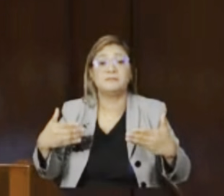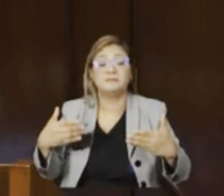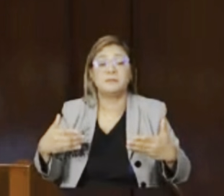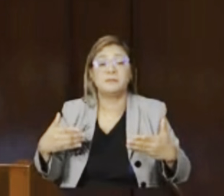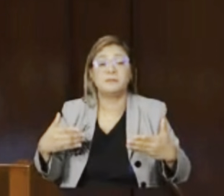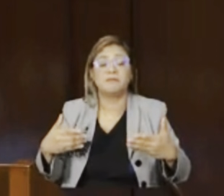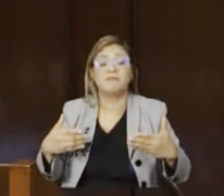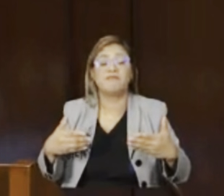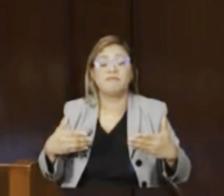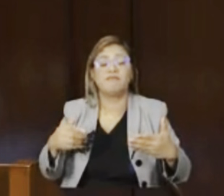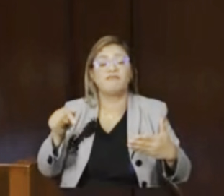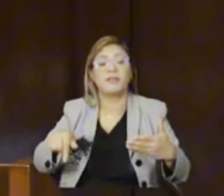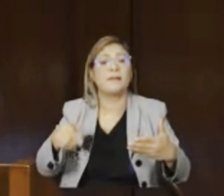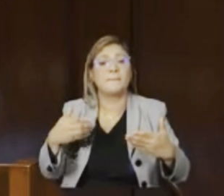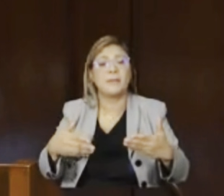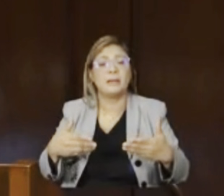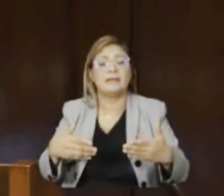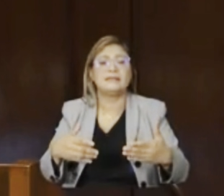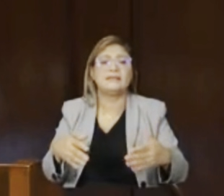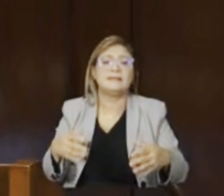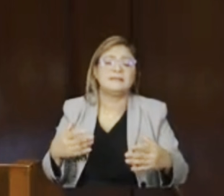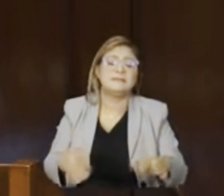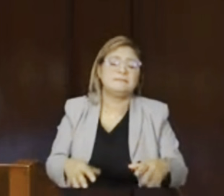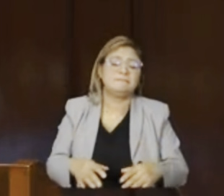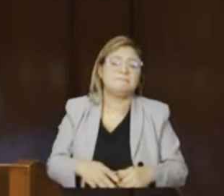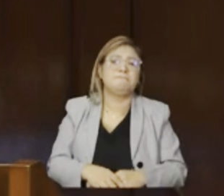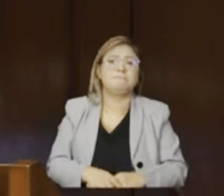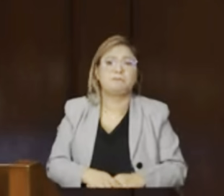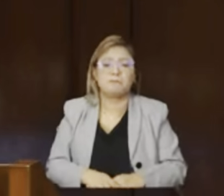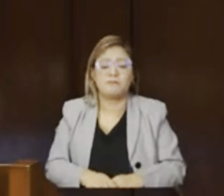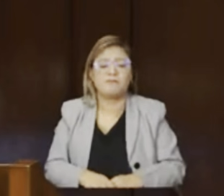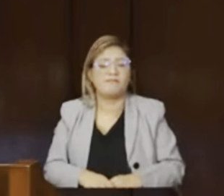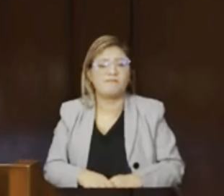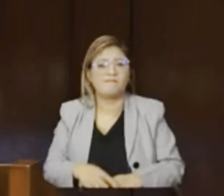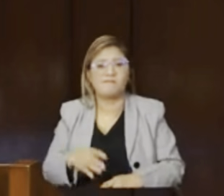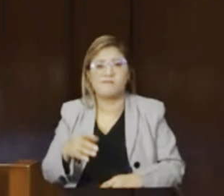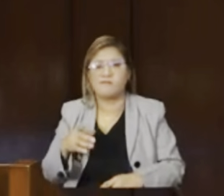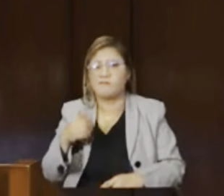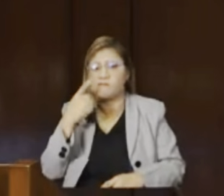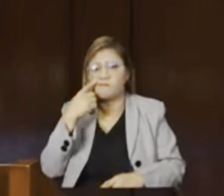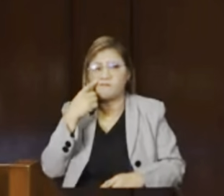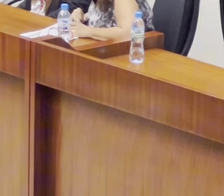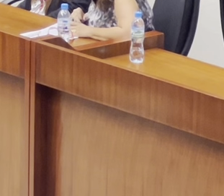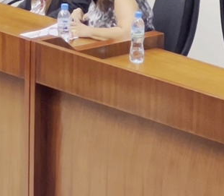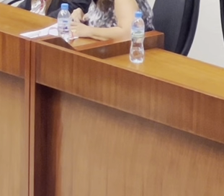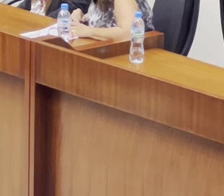hoy existe una afectación desproporcionada